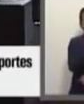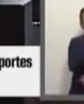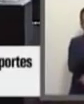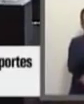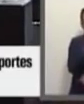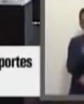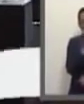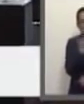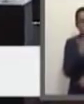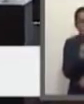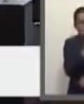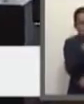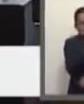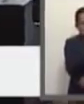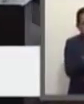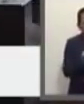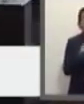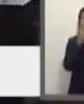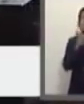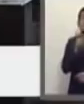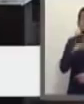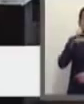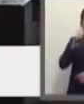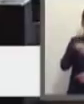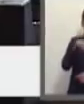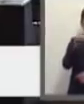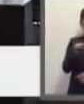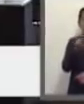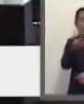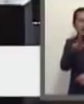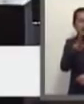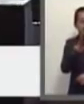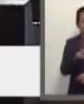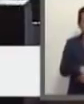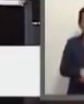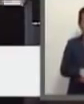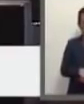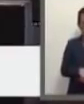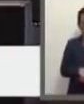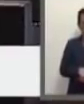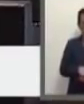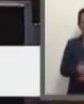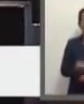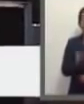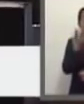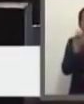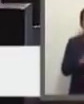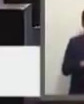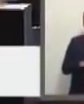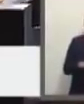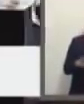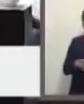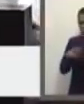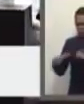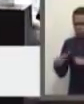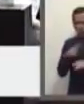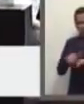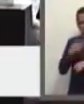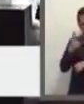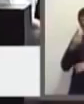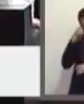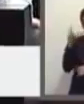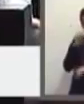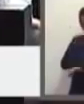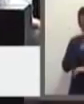Nunca han dicho cuánto cuesta tirar el aeropuerto Benito Juárez Terminales 1 y 2. No lo dicen, miles de millones de dólares,